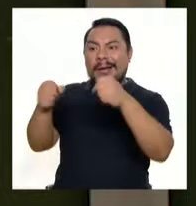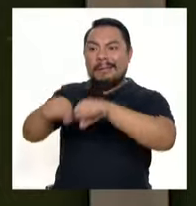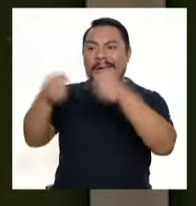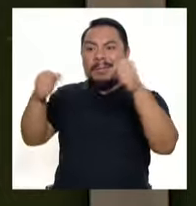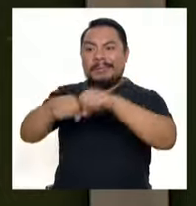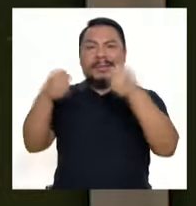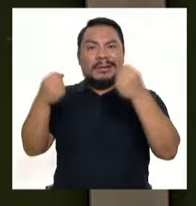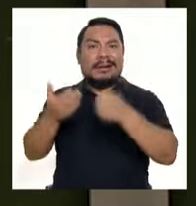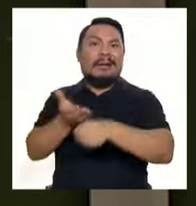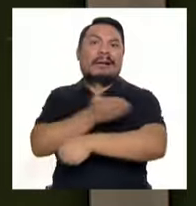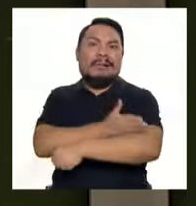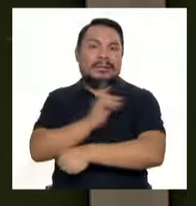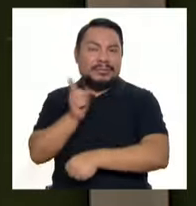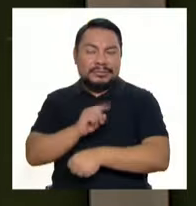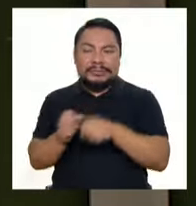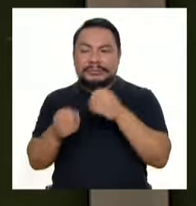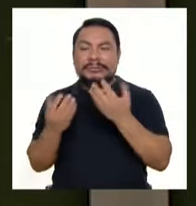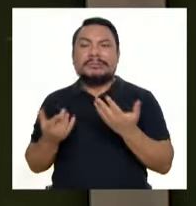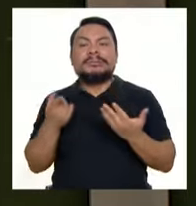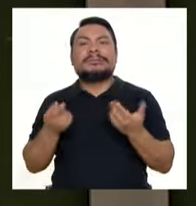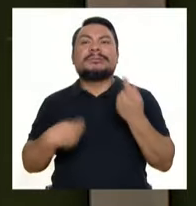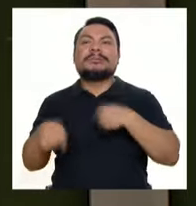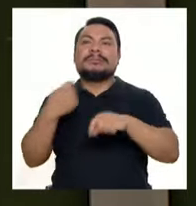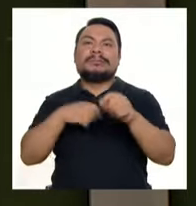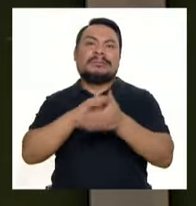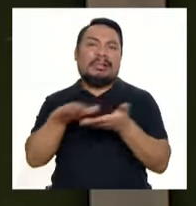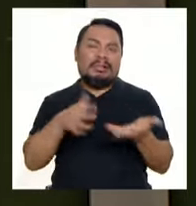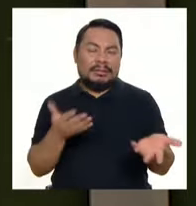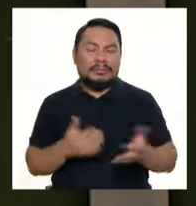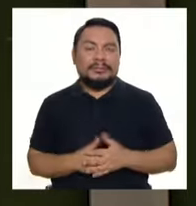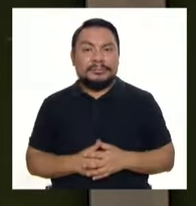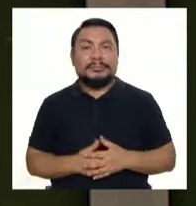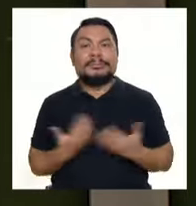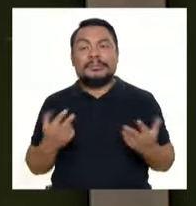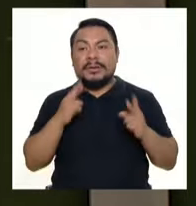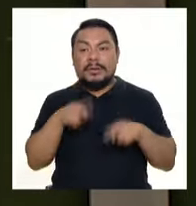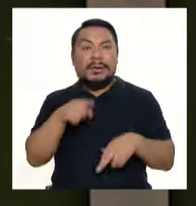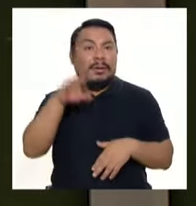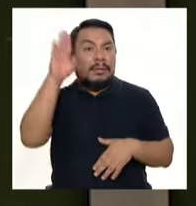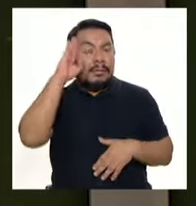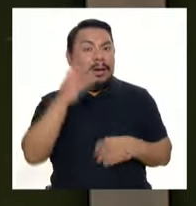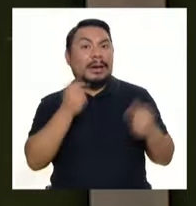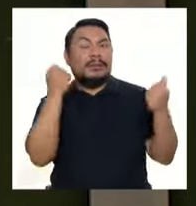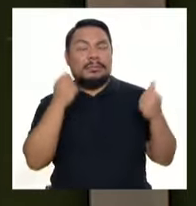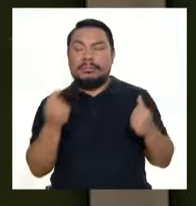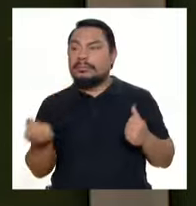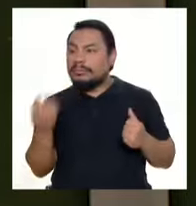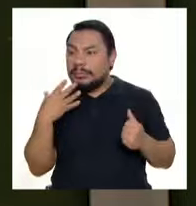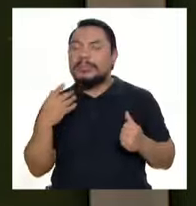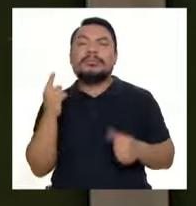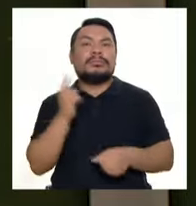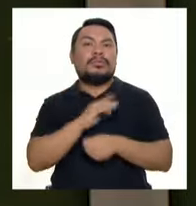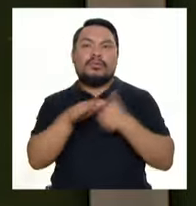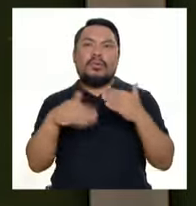desmantelada, descuartizada o termine en estos mercados informales, ¿no? Y la respuesta también de la Policía Nacional debe